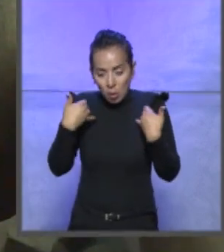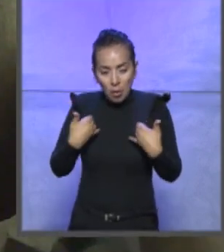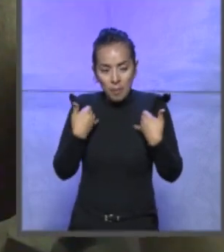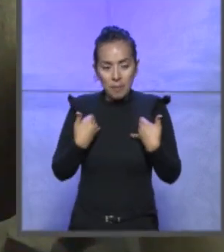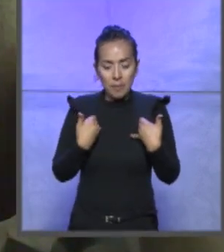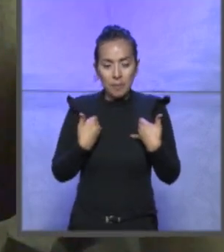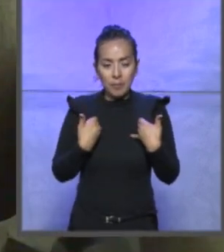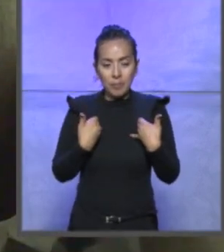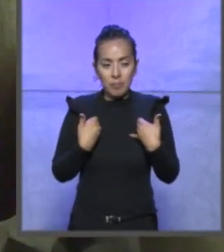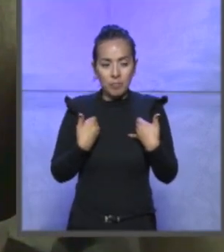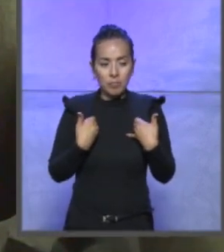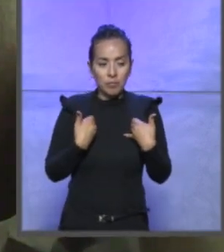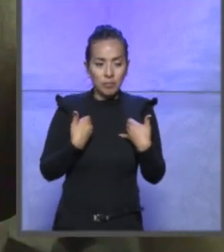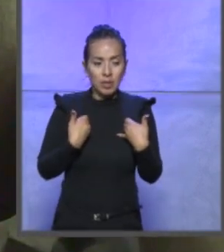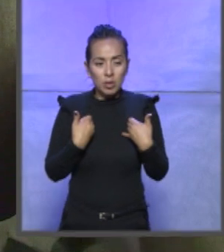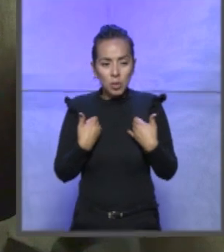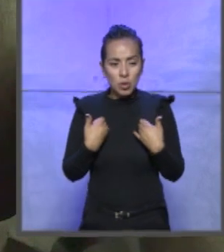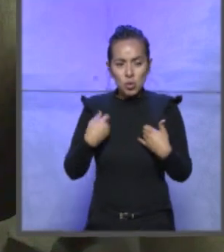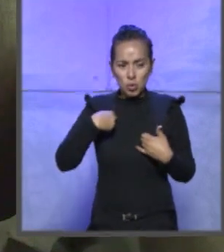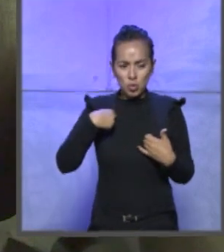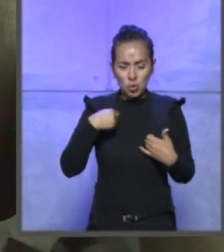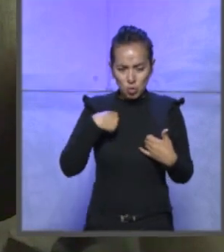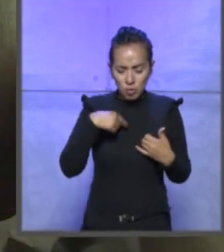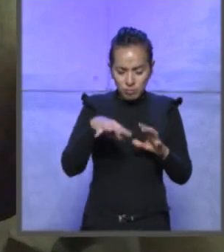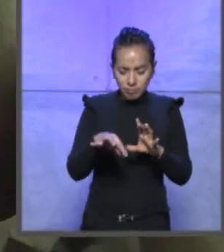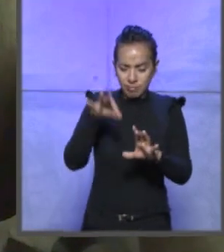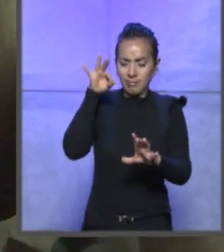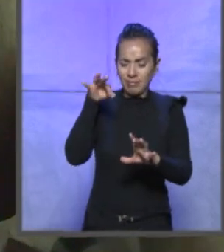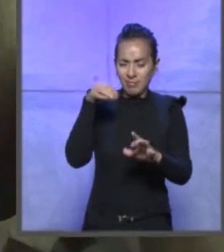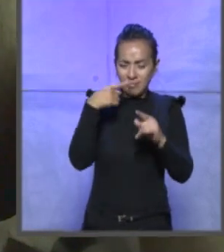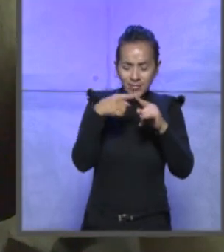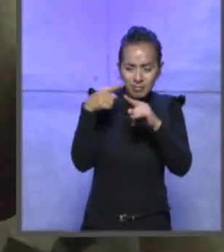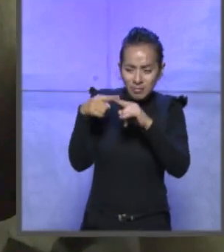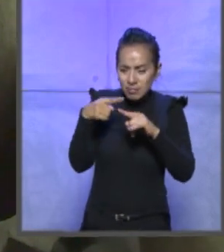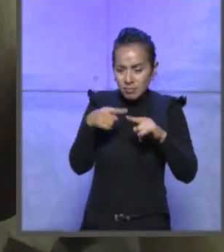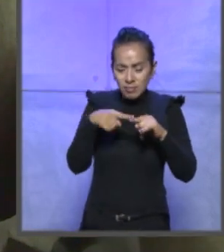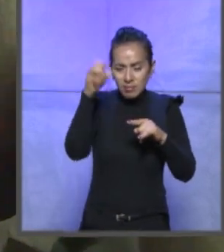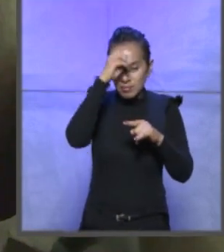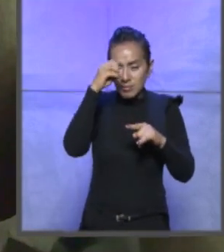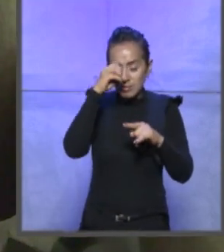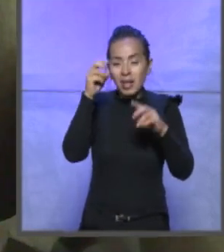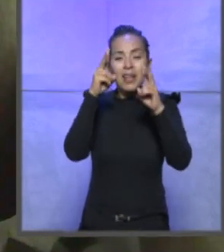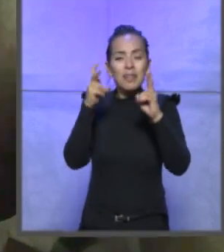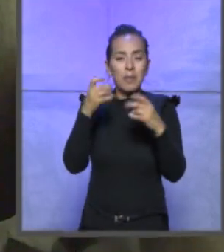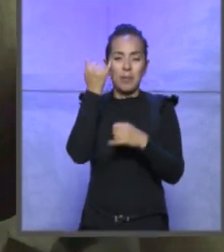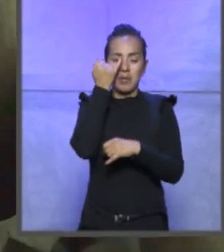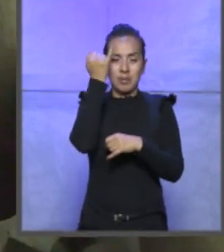pulso, jóvenes. Yo rescato de estas participaciones el tema de las